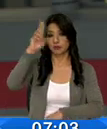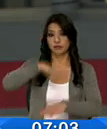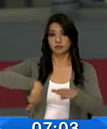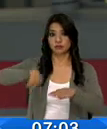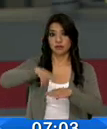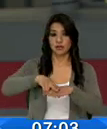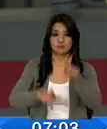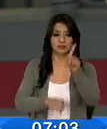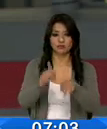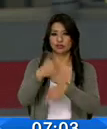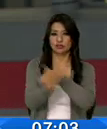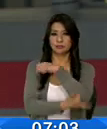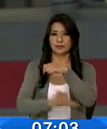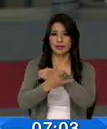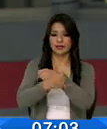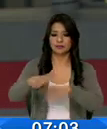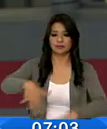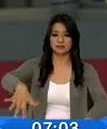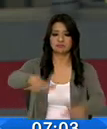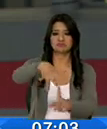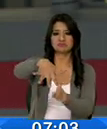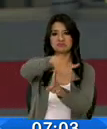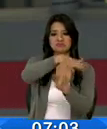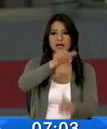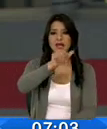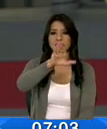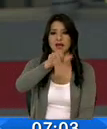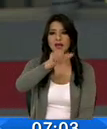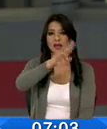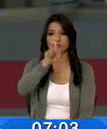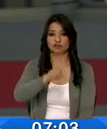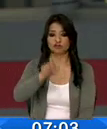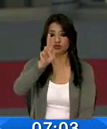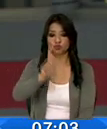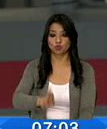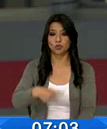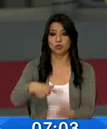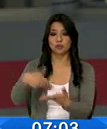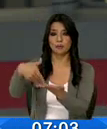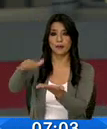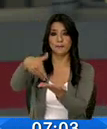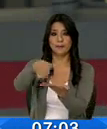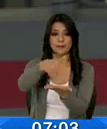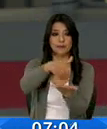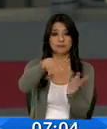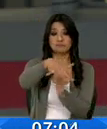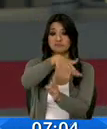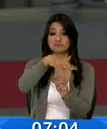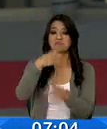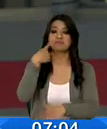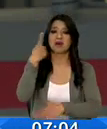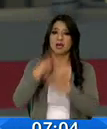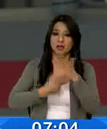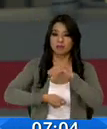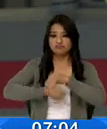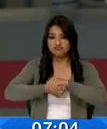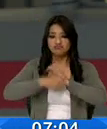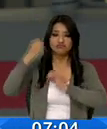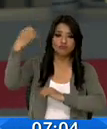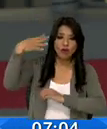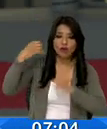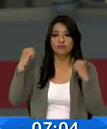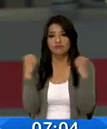varios extranjeros que ocupaban parte del Parque Atacazo, esto en el sur de Quito. El espacio verde servía para refugiarse del sol,